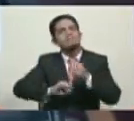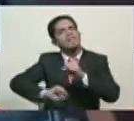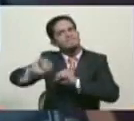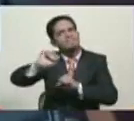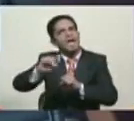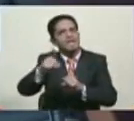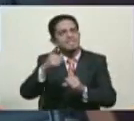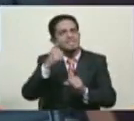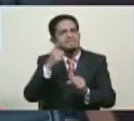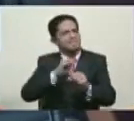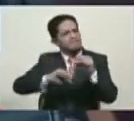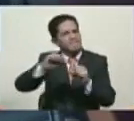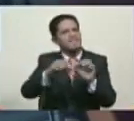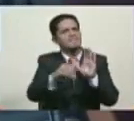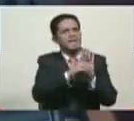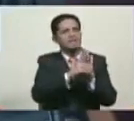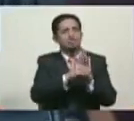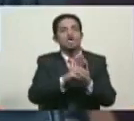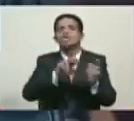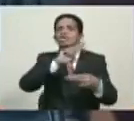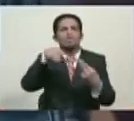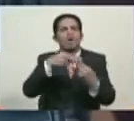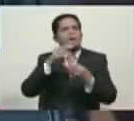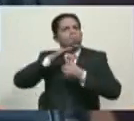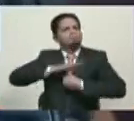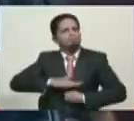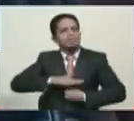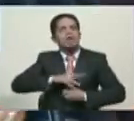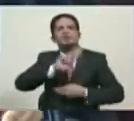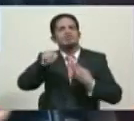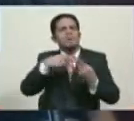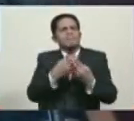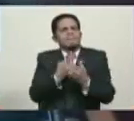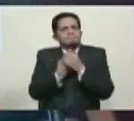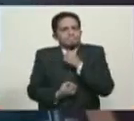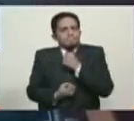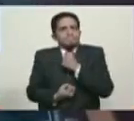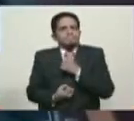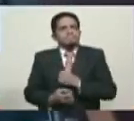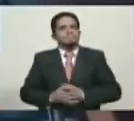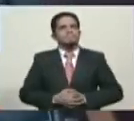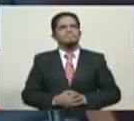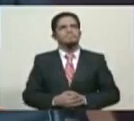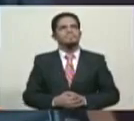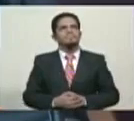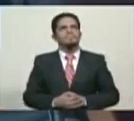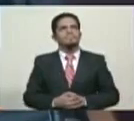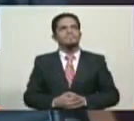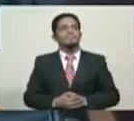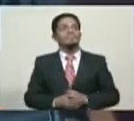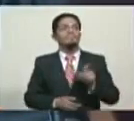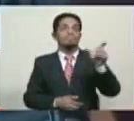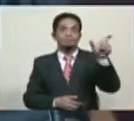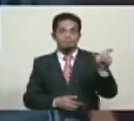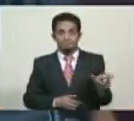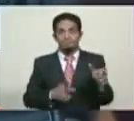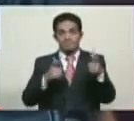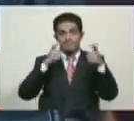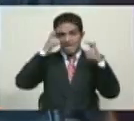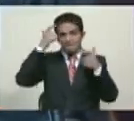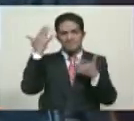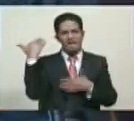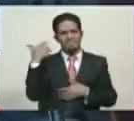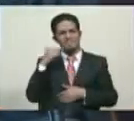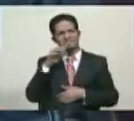derechos. Basta ya de sumisión, basta ya de cobardía y basta ya de vacilaciones. Nuestro alférez soñador era un niño